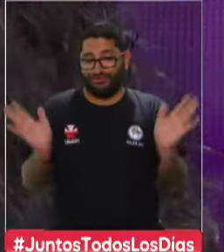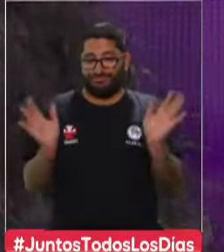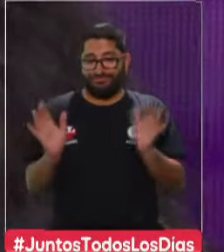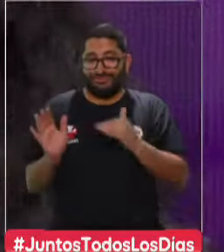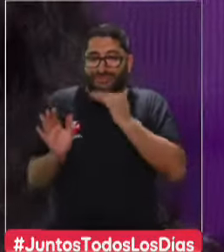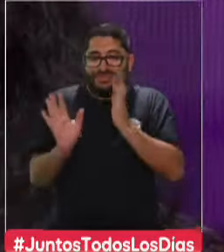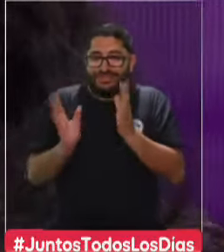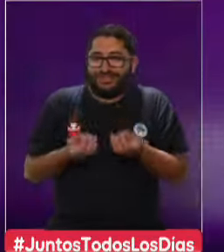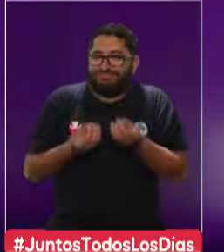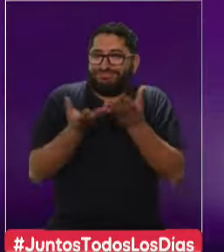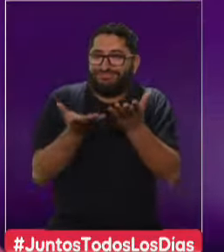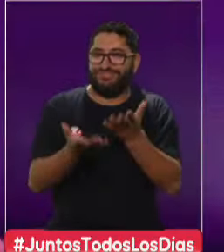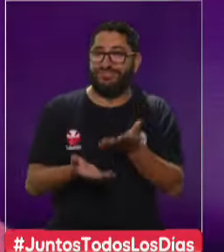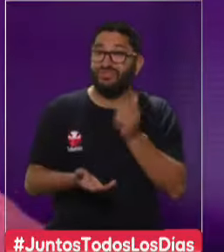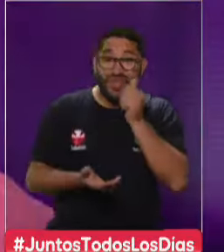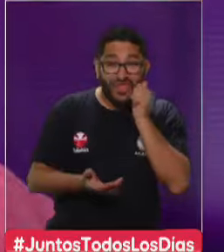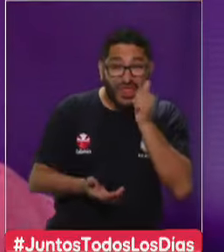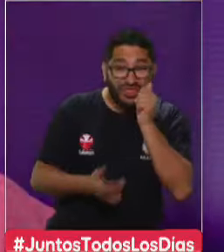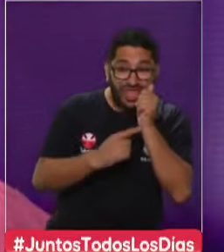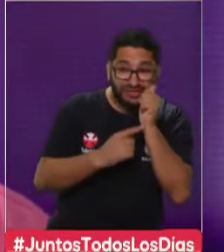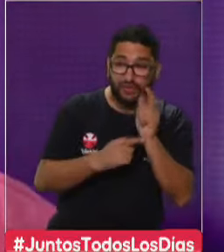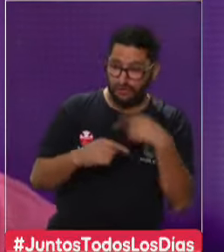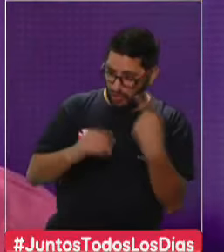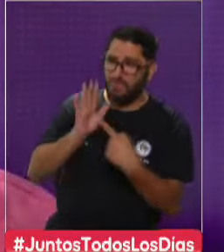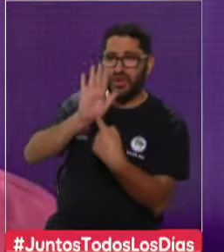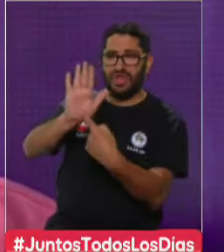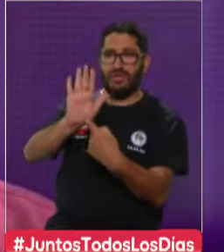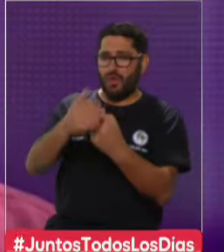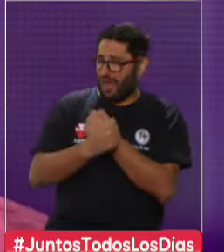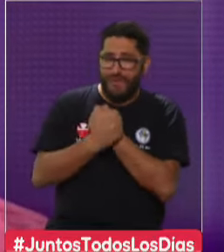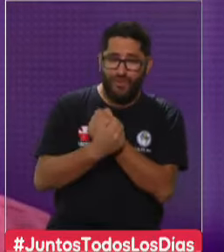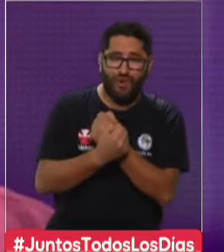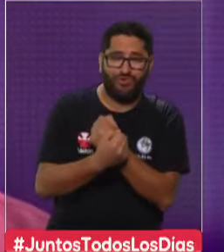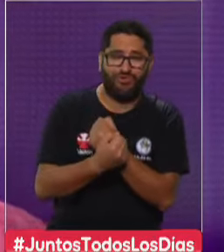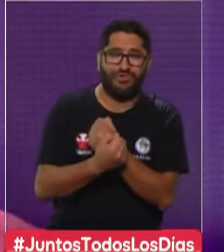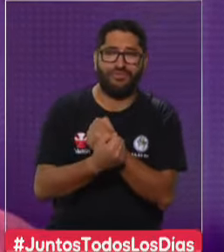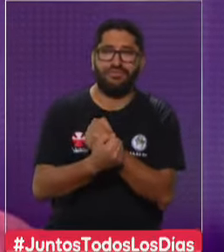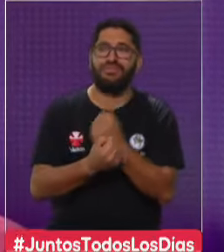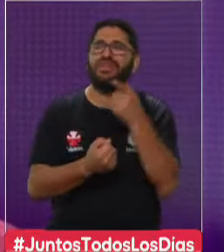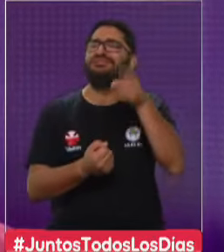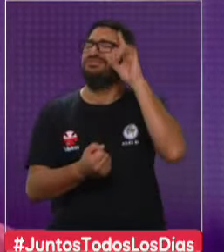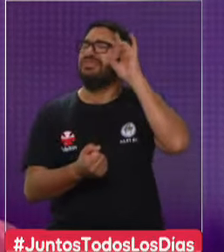Que todos los días nos demostramos todo el amor que tenemos, así que ellas saben todo lo que la amo.